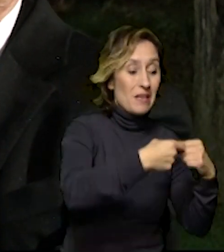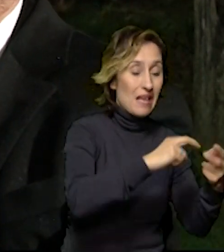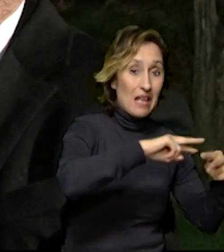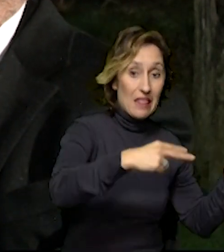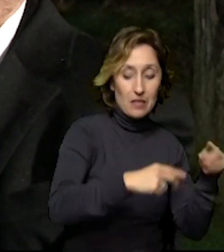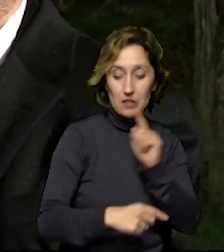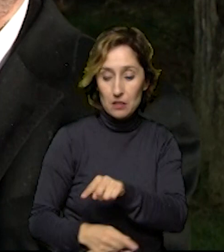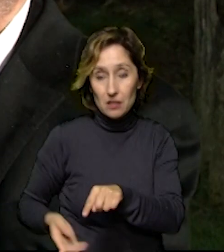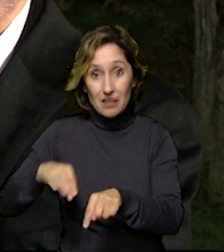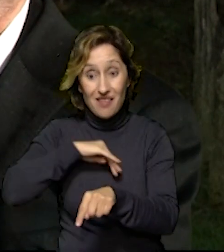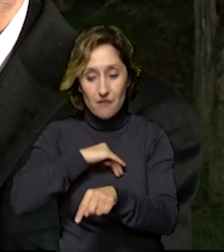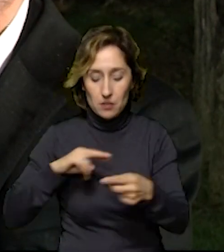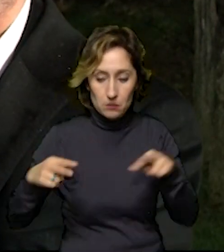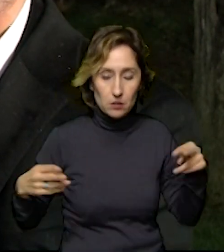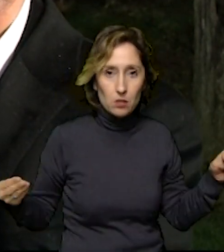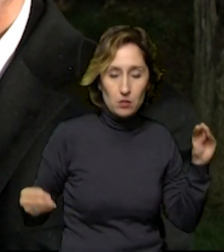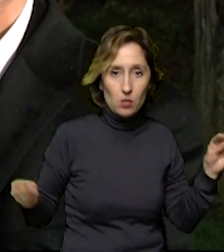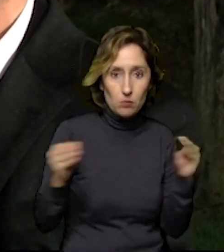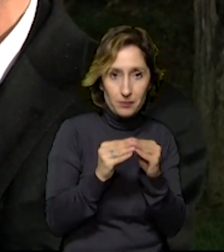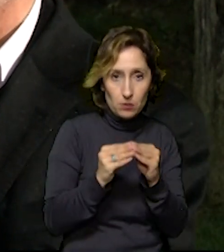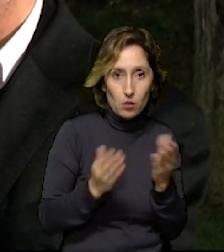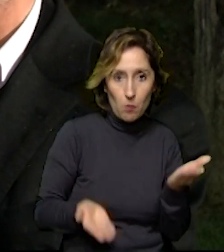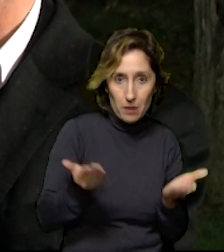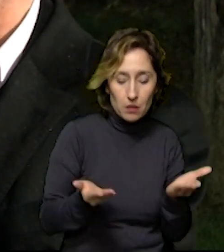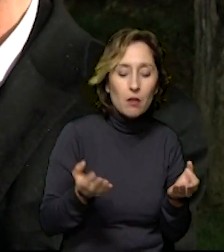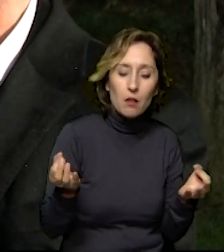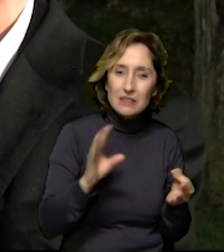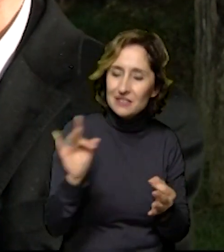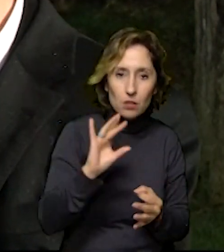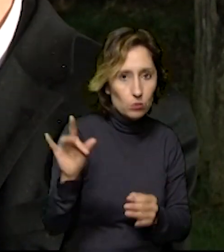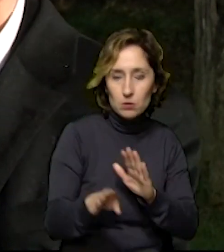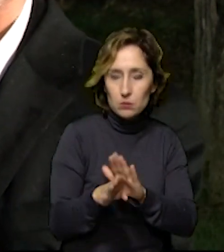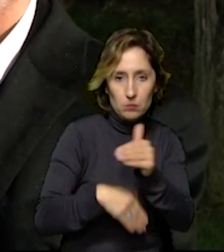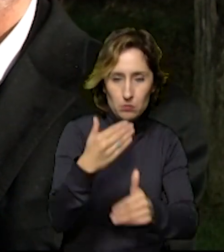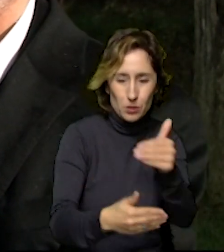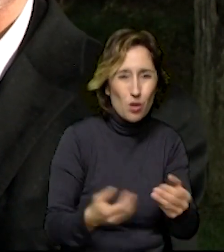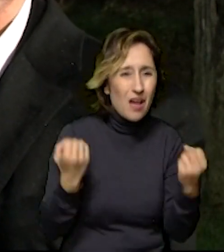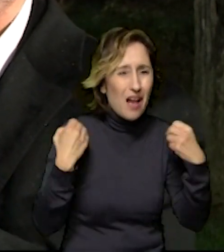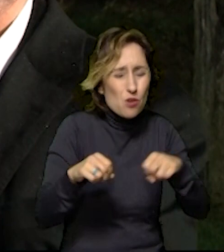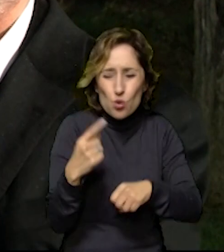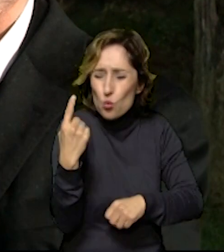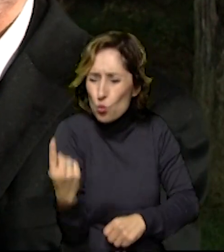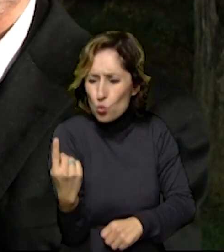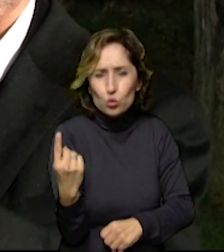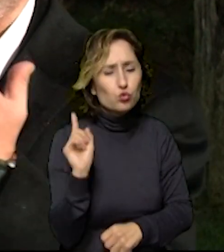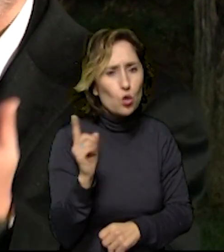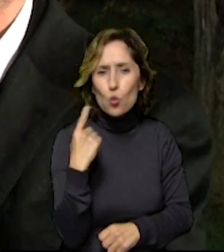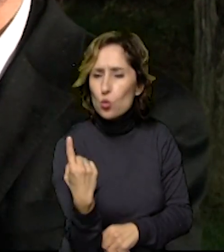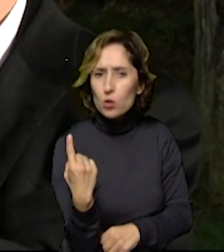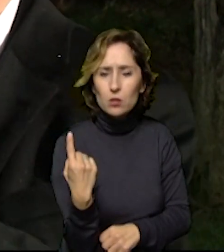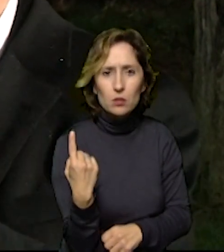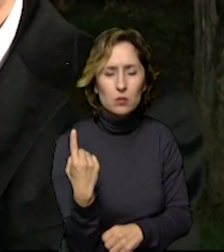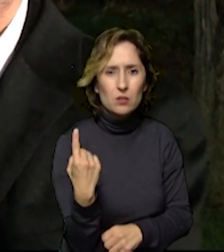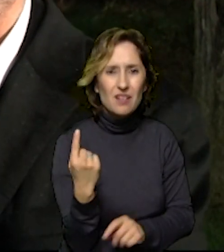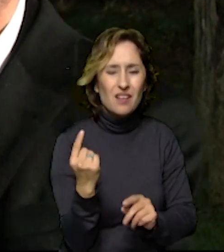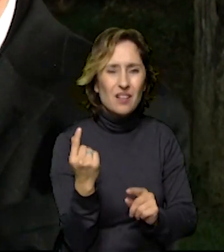es una labor que hay que hacer sí o sí, hay que seguir. Pero aunque solamente hubiese uno, nos hemos acostumbrado a ponerle cifras